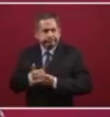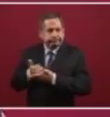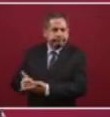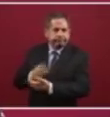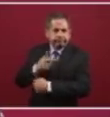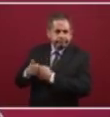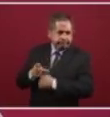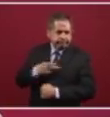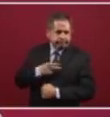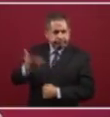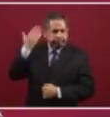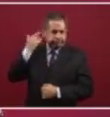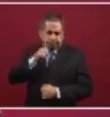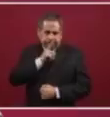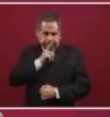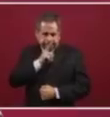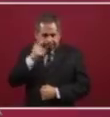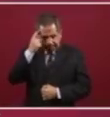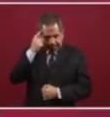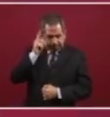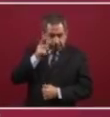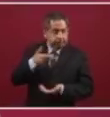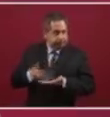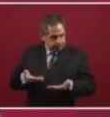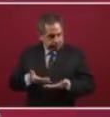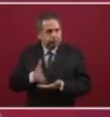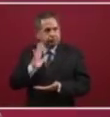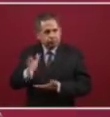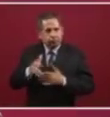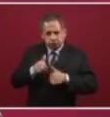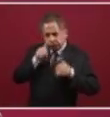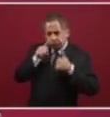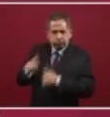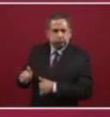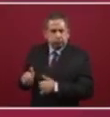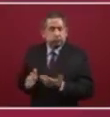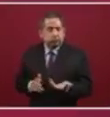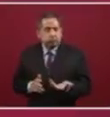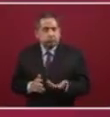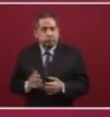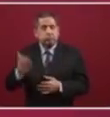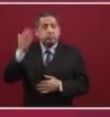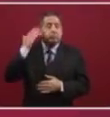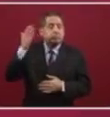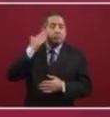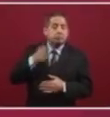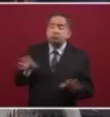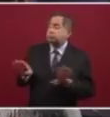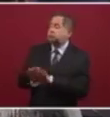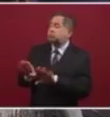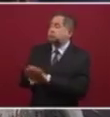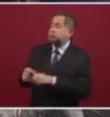pobres, no se tomaba en cuenta. Era nada más detener,